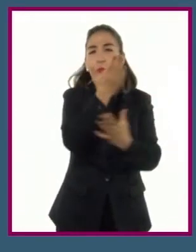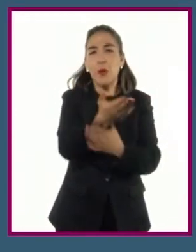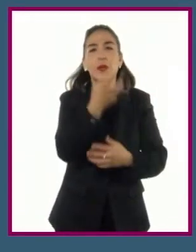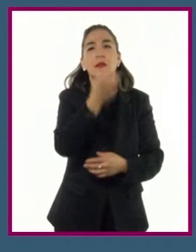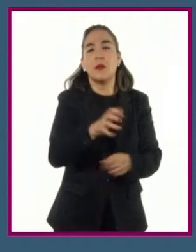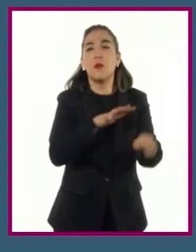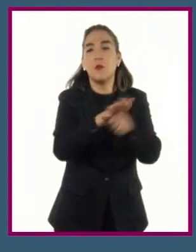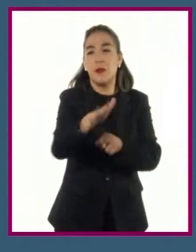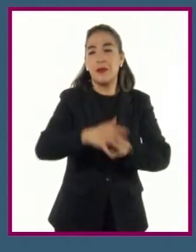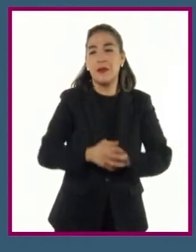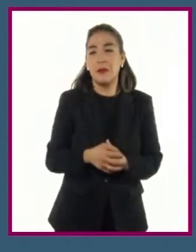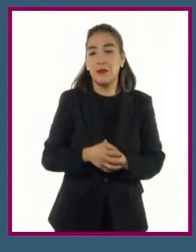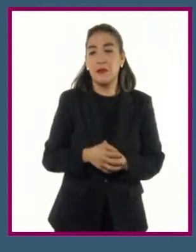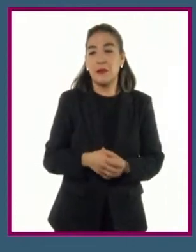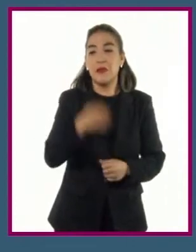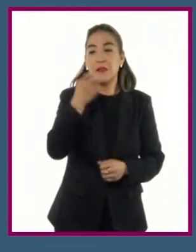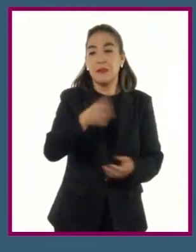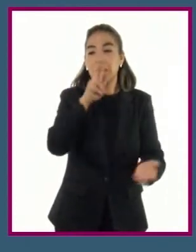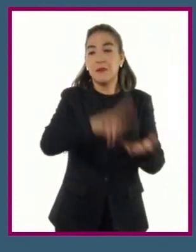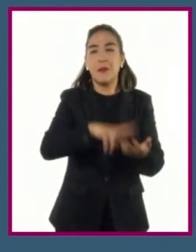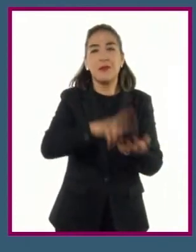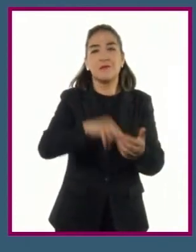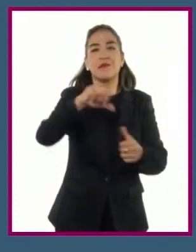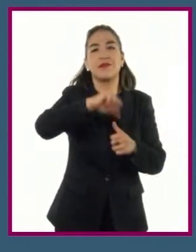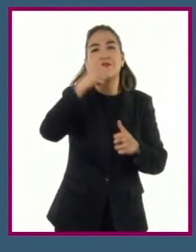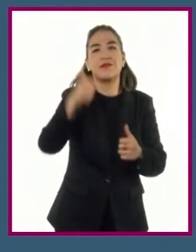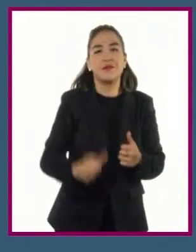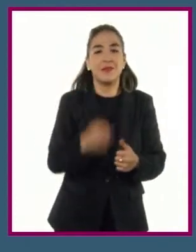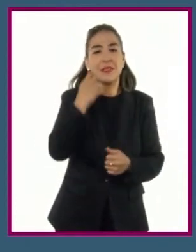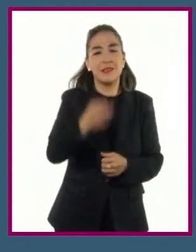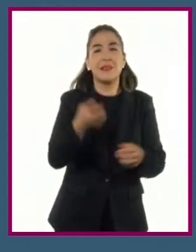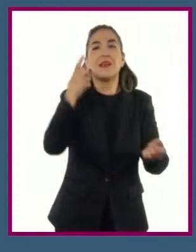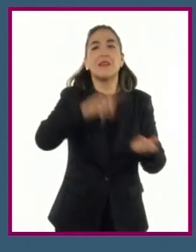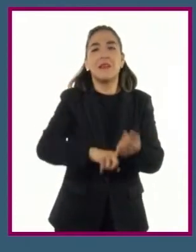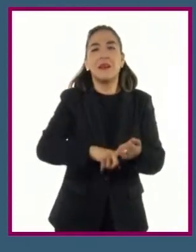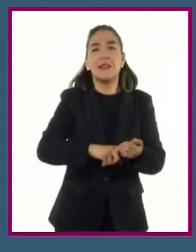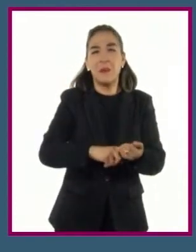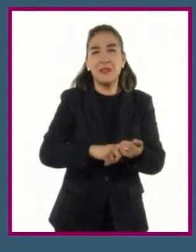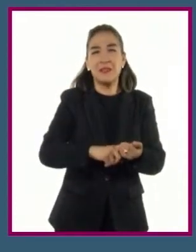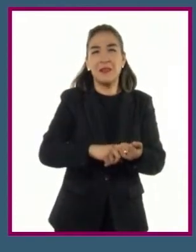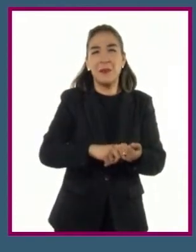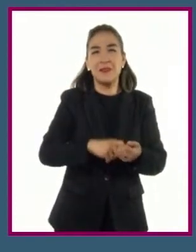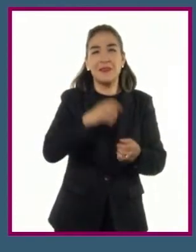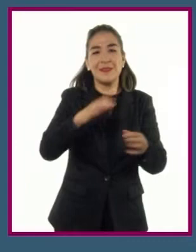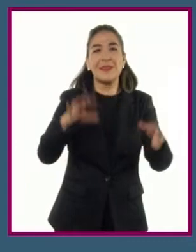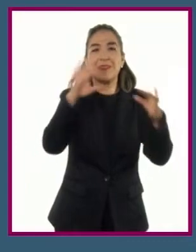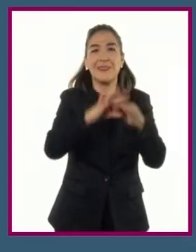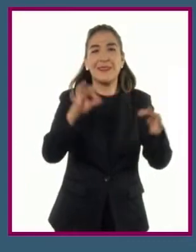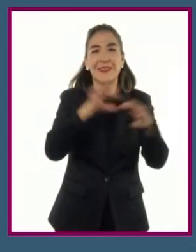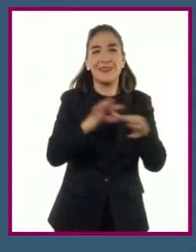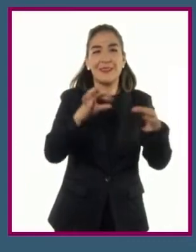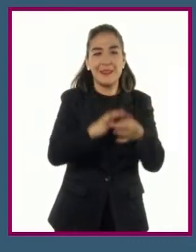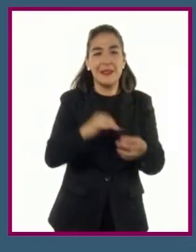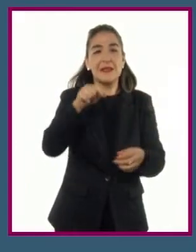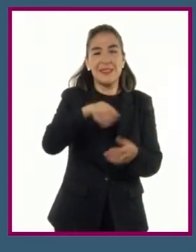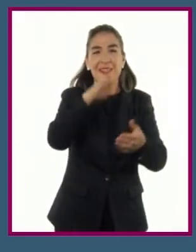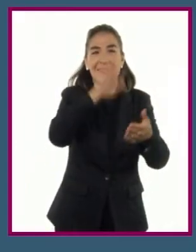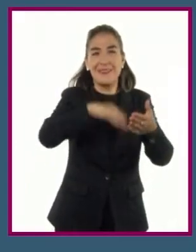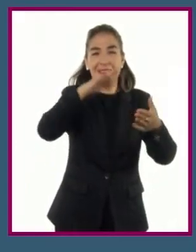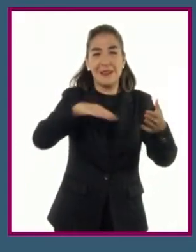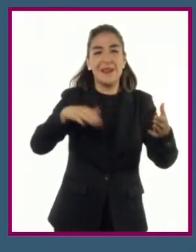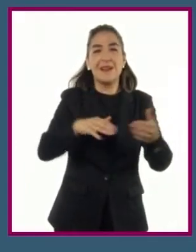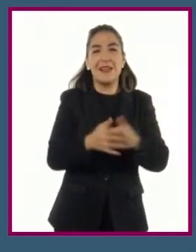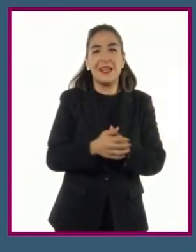proyectos son: ¿valoro las artesanías y el trabajo de los artesanos en el Estado? ¿Qué pintura o pigmento